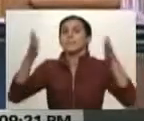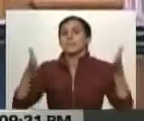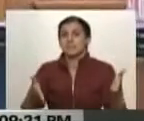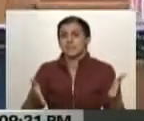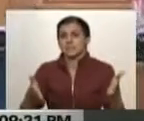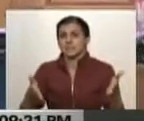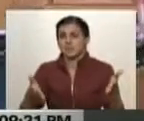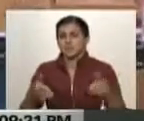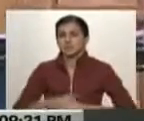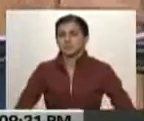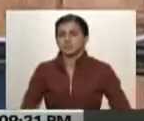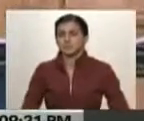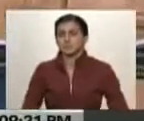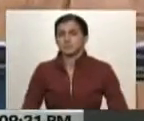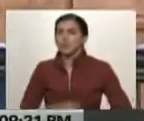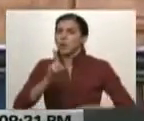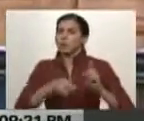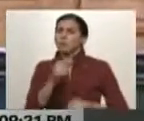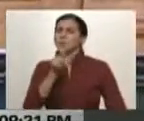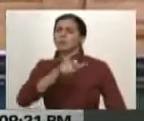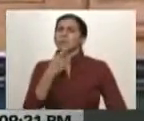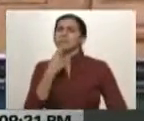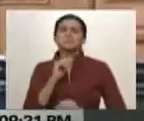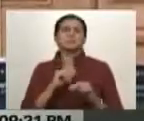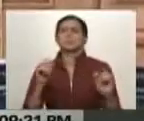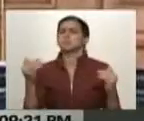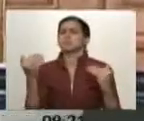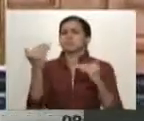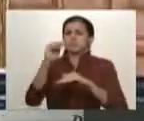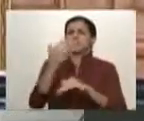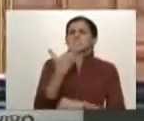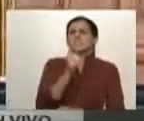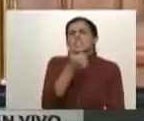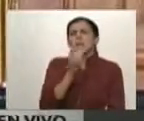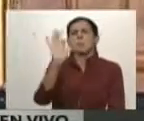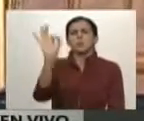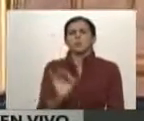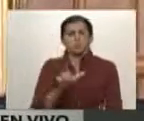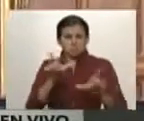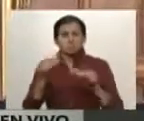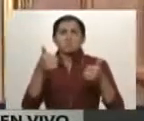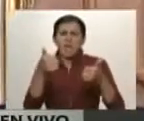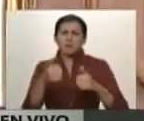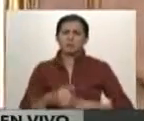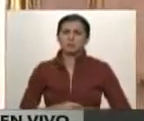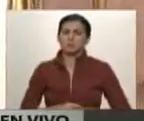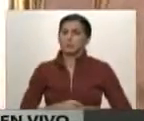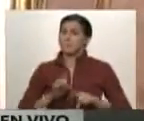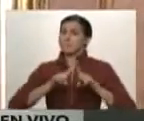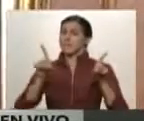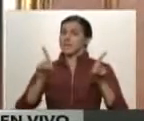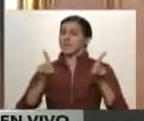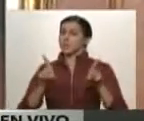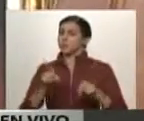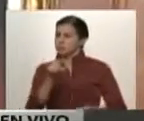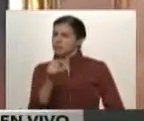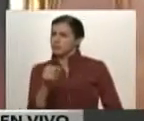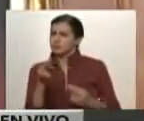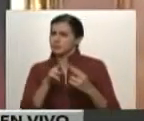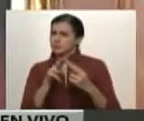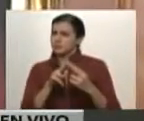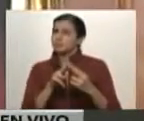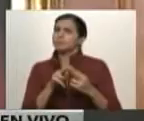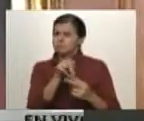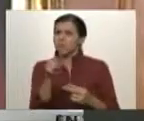había estadísticos que decían no con el 10% y hago una muestra suficiente pero ustedes conocieron algunos al